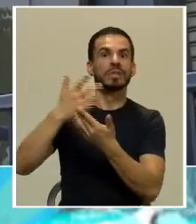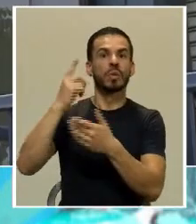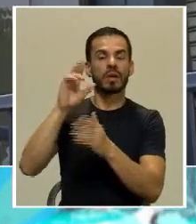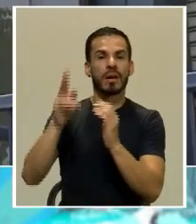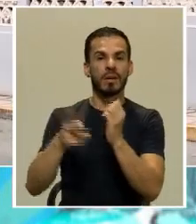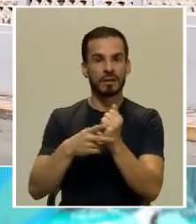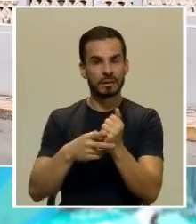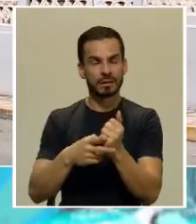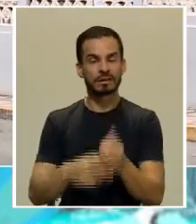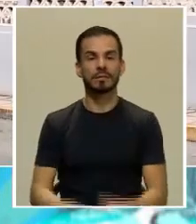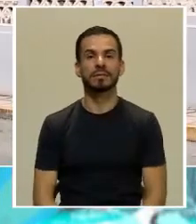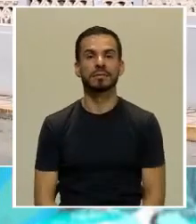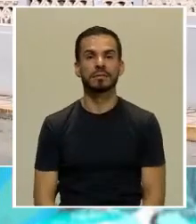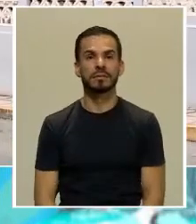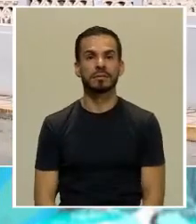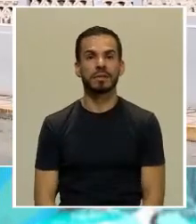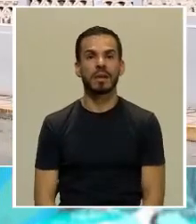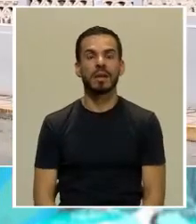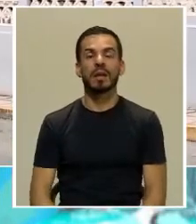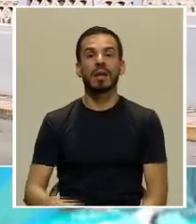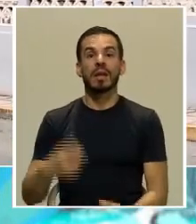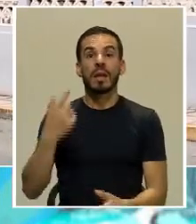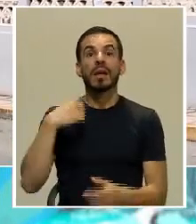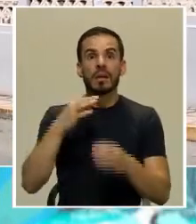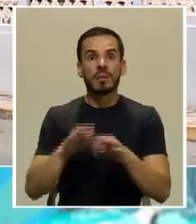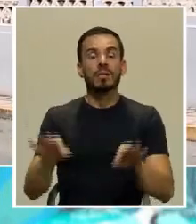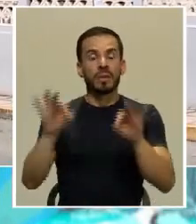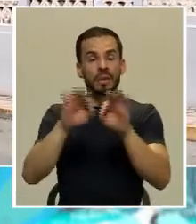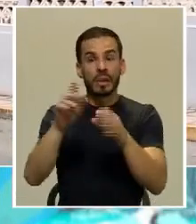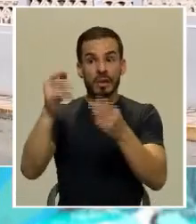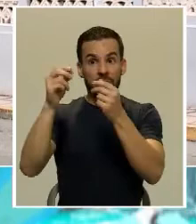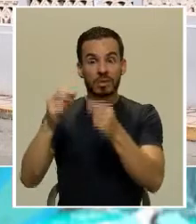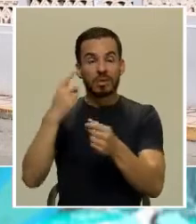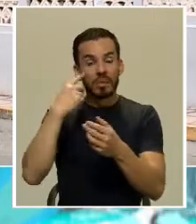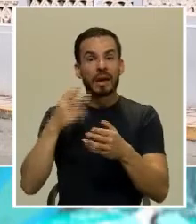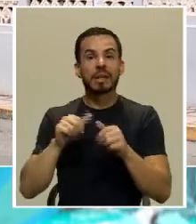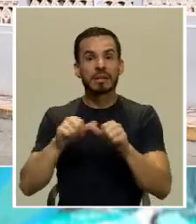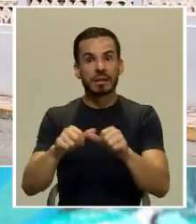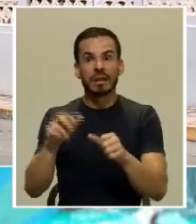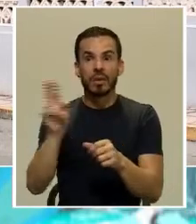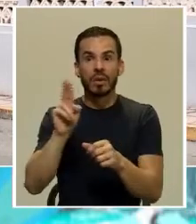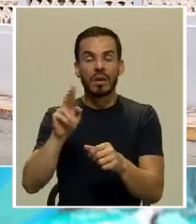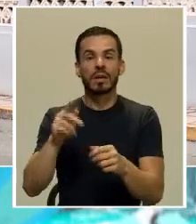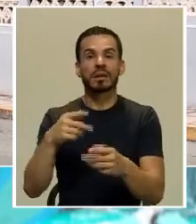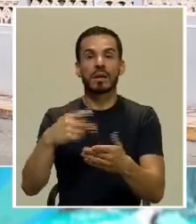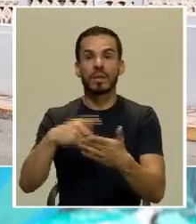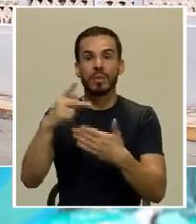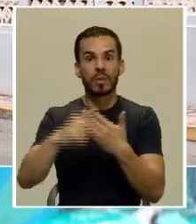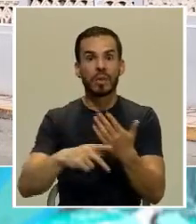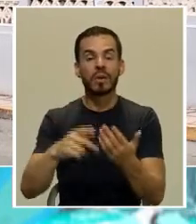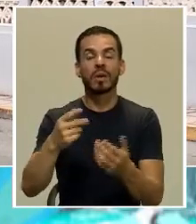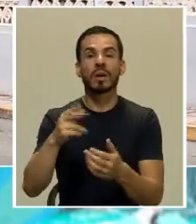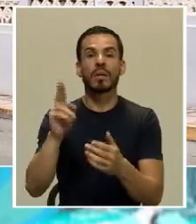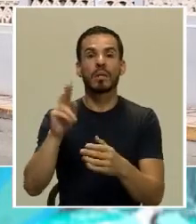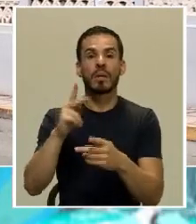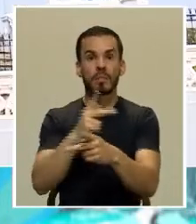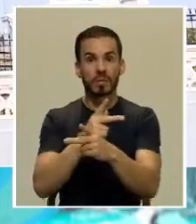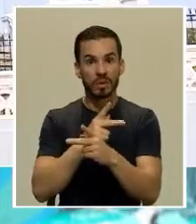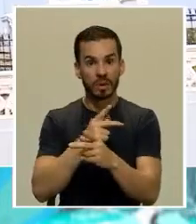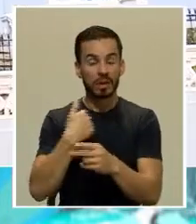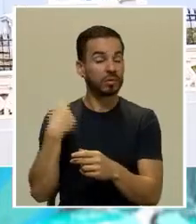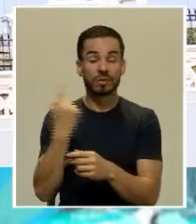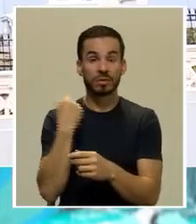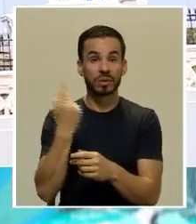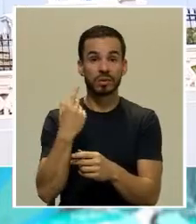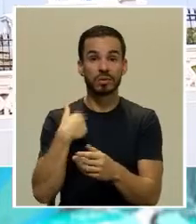sí. Un presupuesto que es muy importante para poder seguir atendiendo las urgencias del programa Proteger, vuelvo a repetir. Entonces,